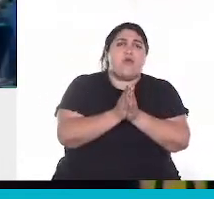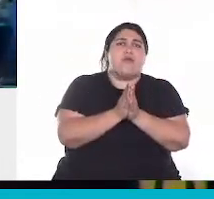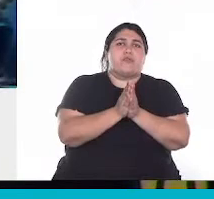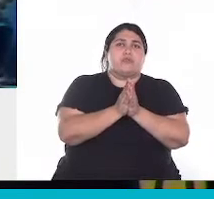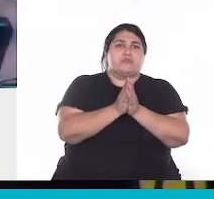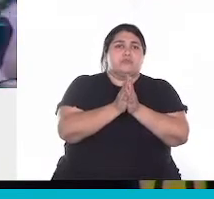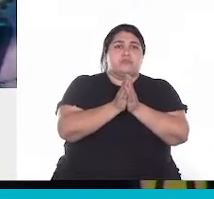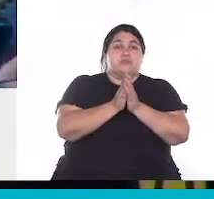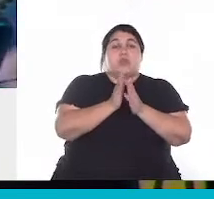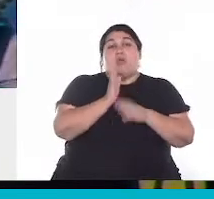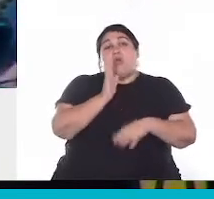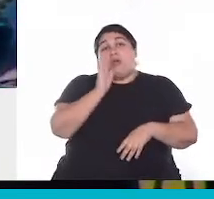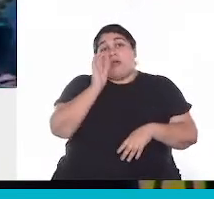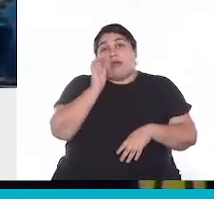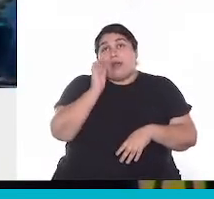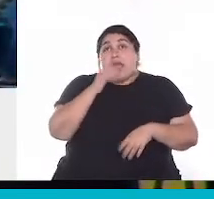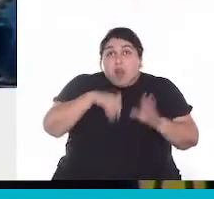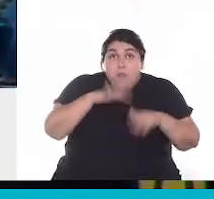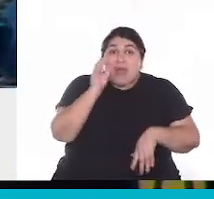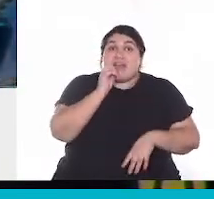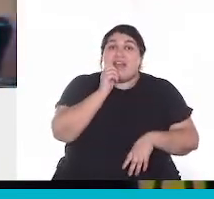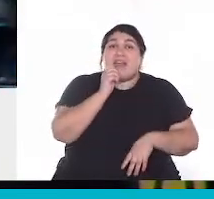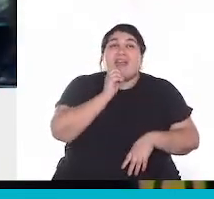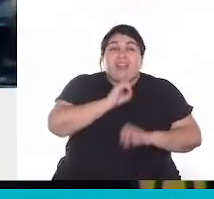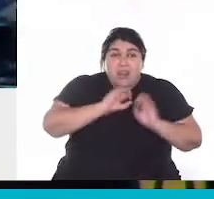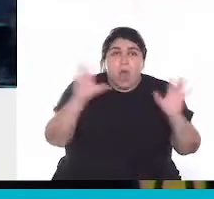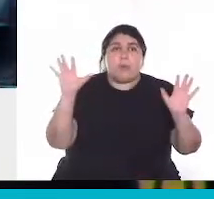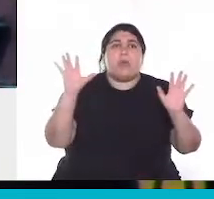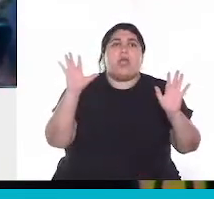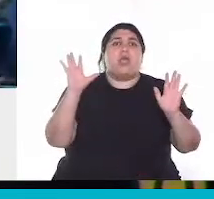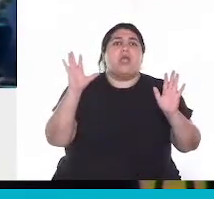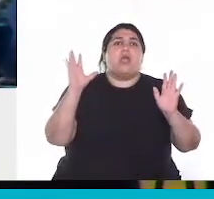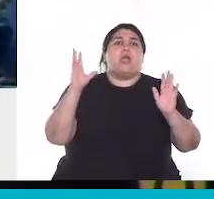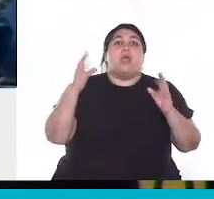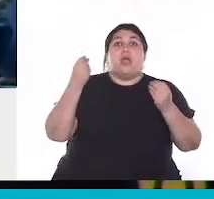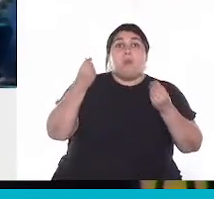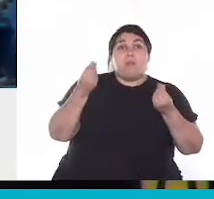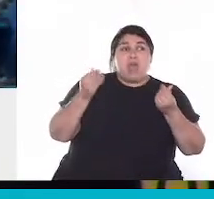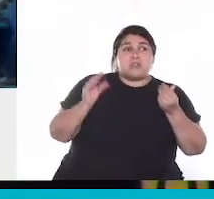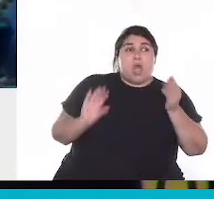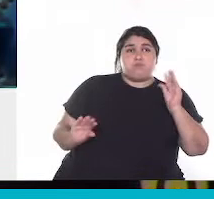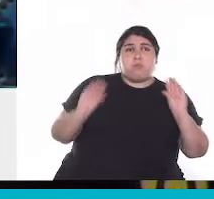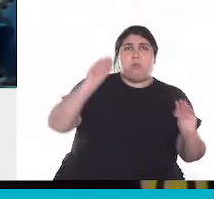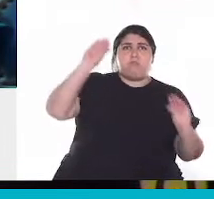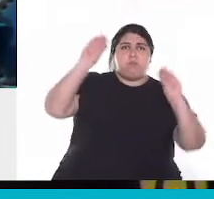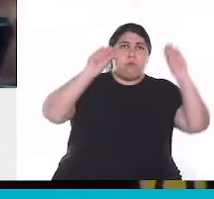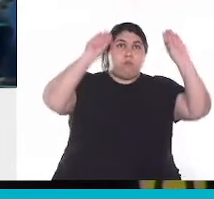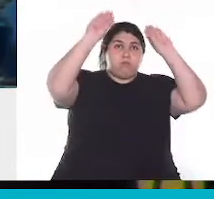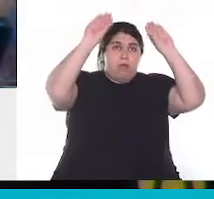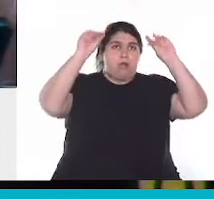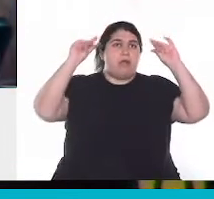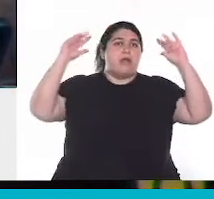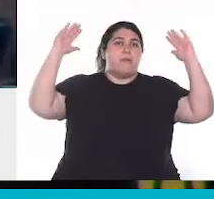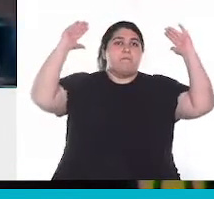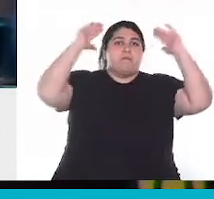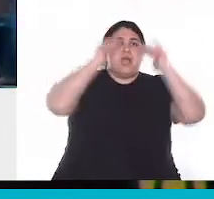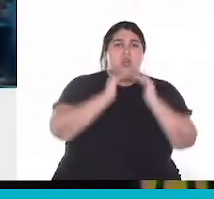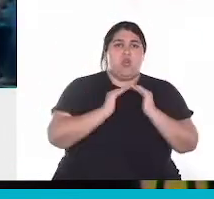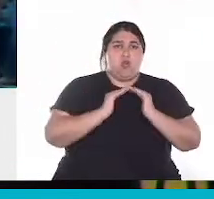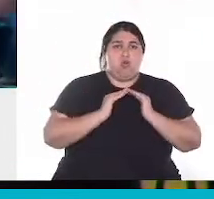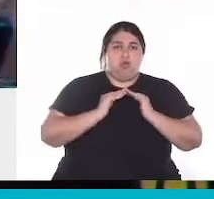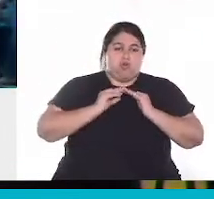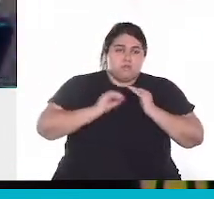gobernando, o por ejemplo, lo que es más grave, desfinanciando a todas las provincias de la Argentina, decidiendo cómo se reparte